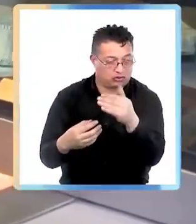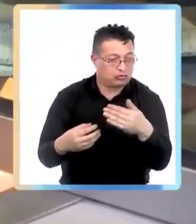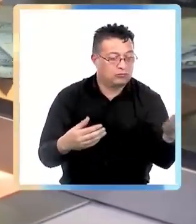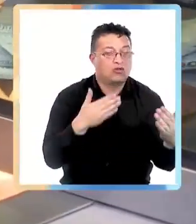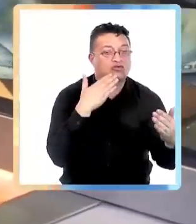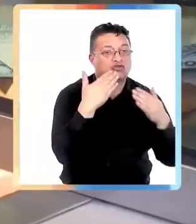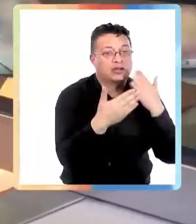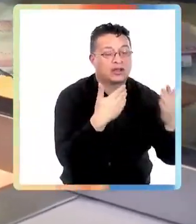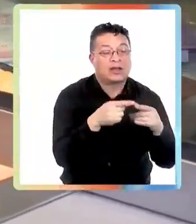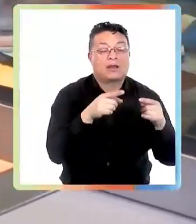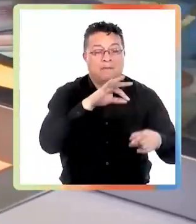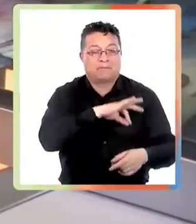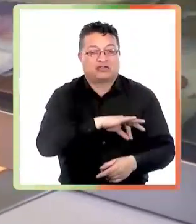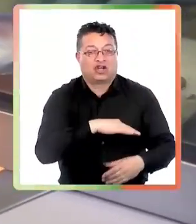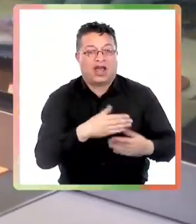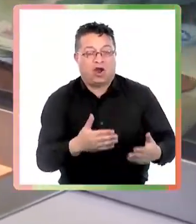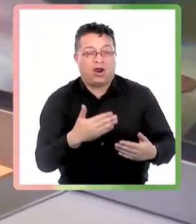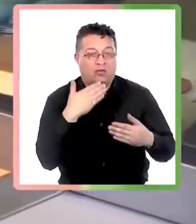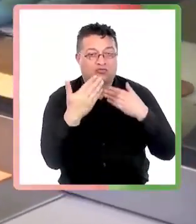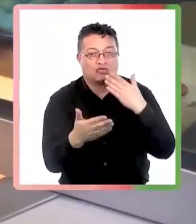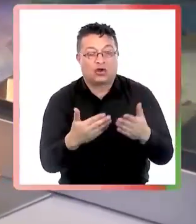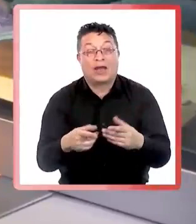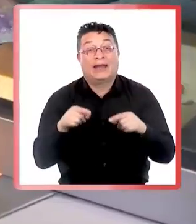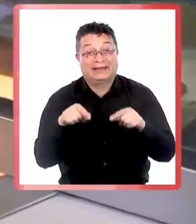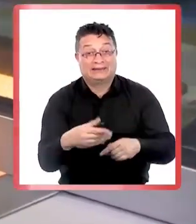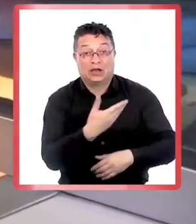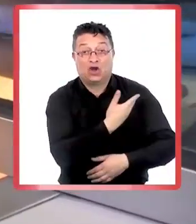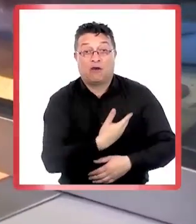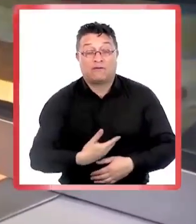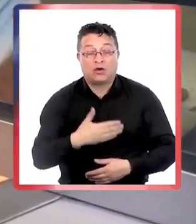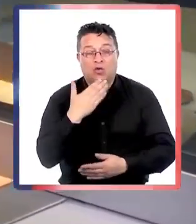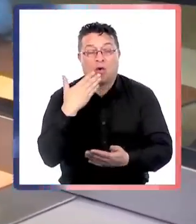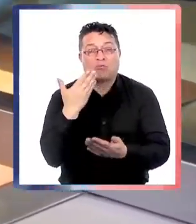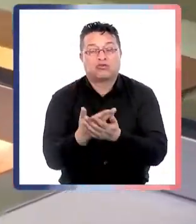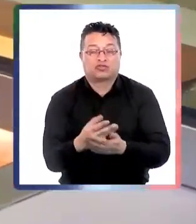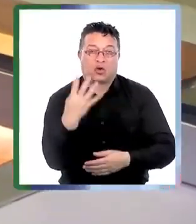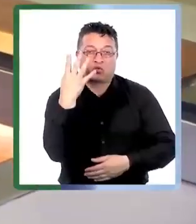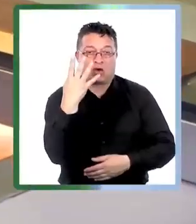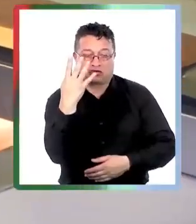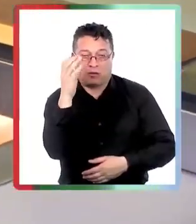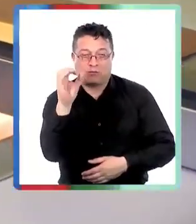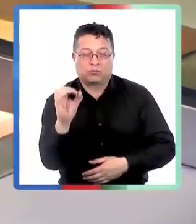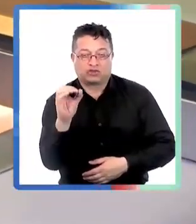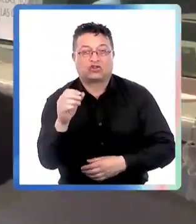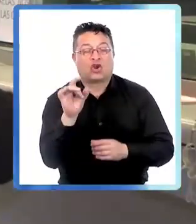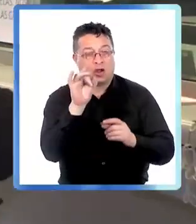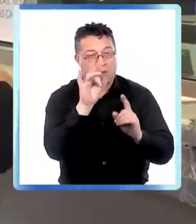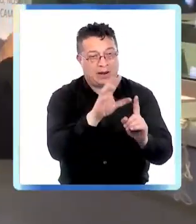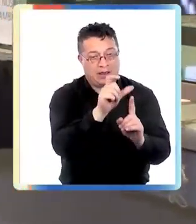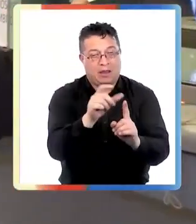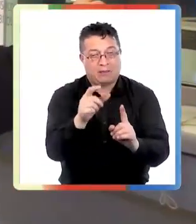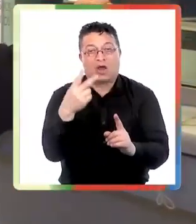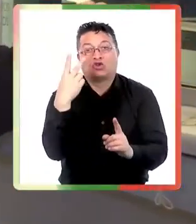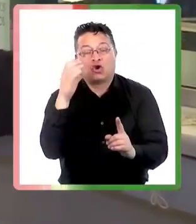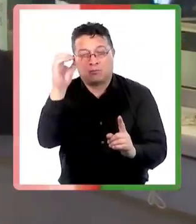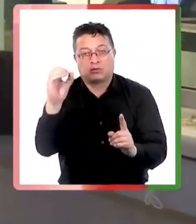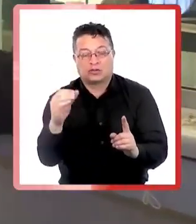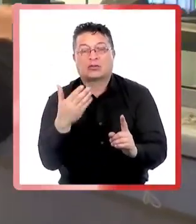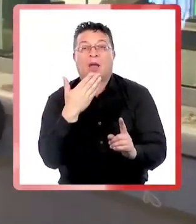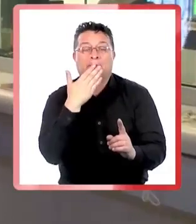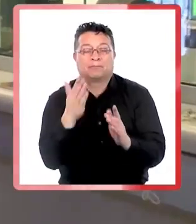y 3% a solidaridad para las actuales pensiones. En este gobierno, la propuesta es de 4% para cada cotizante